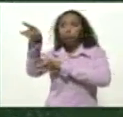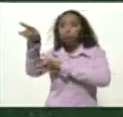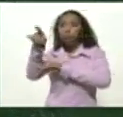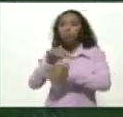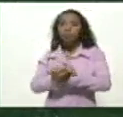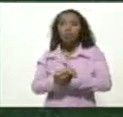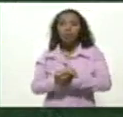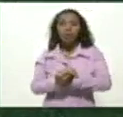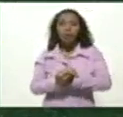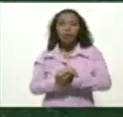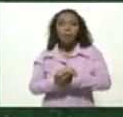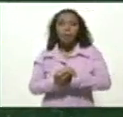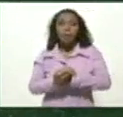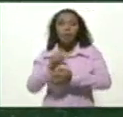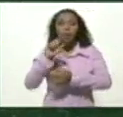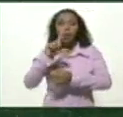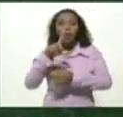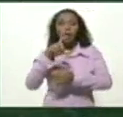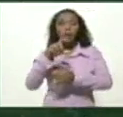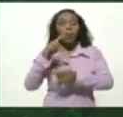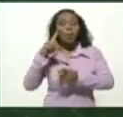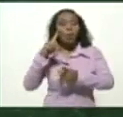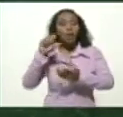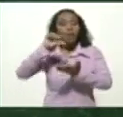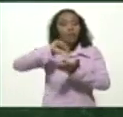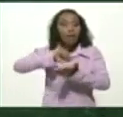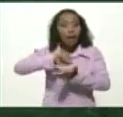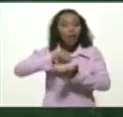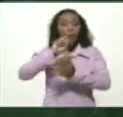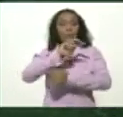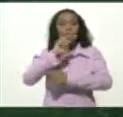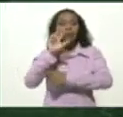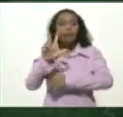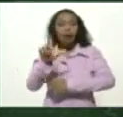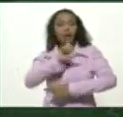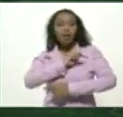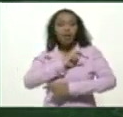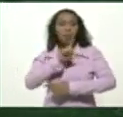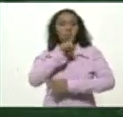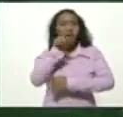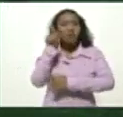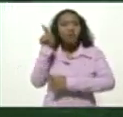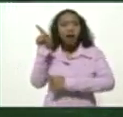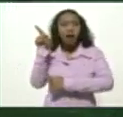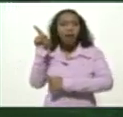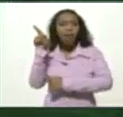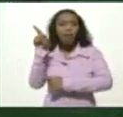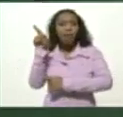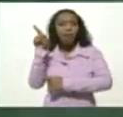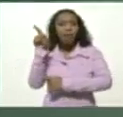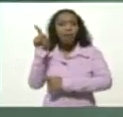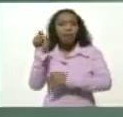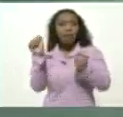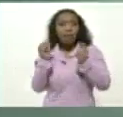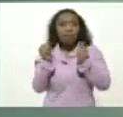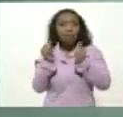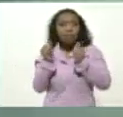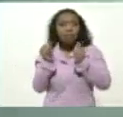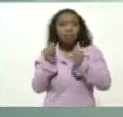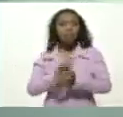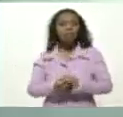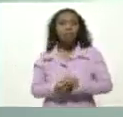por Lídice, 23 de enero... caía por allá el frío,